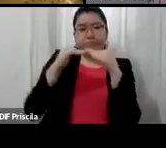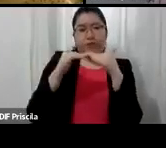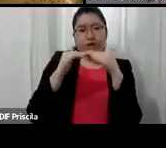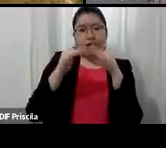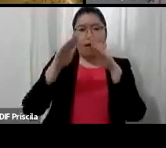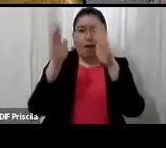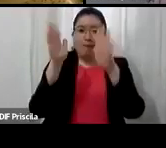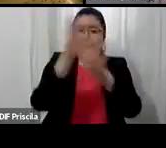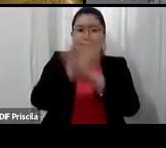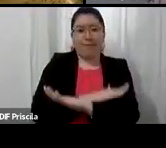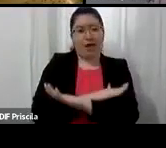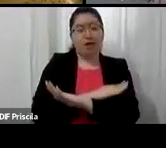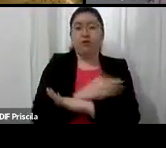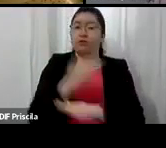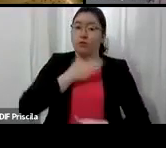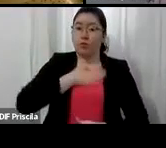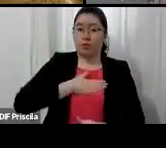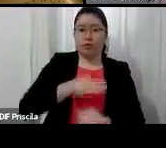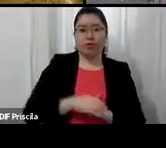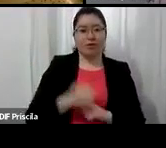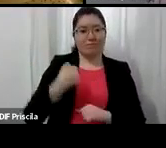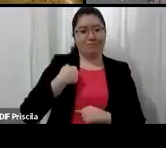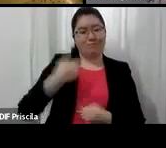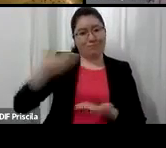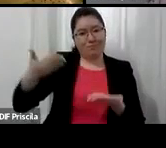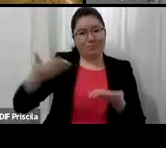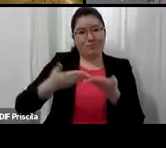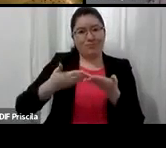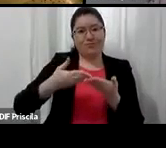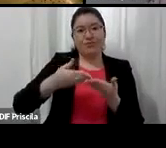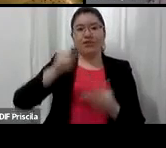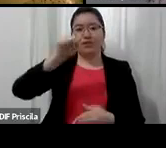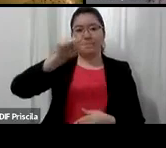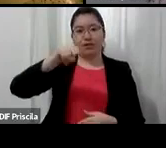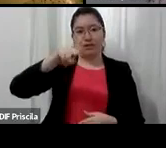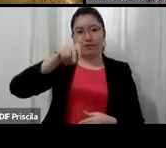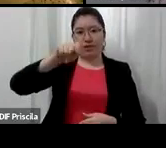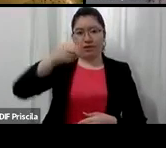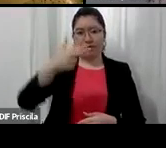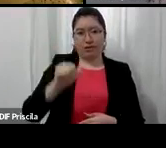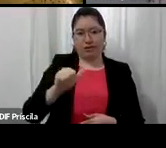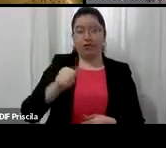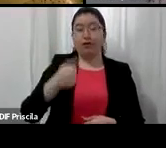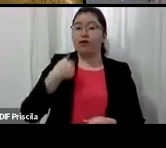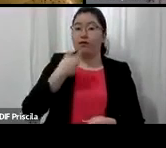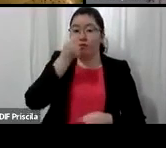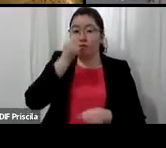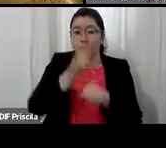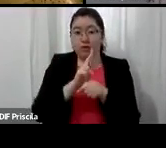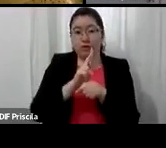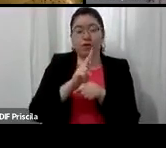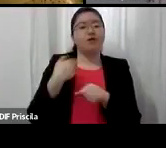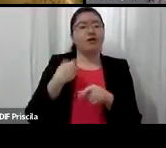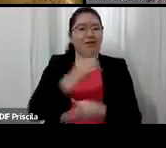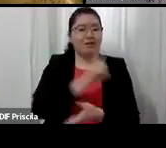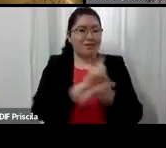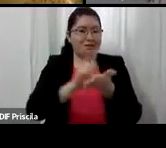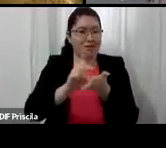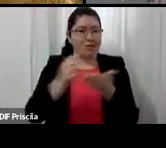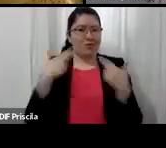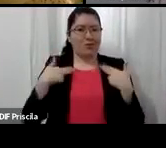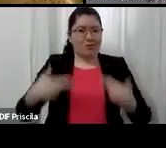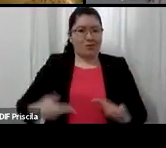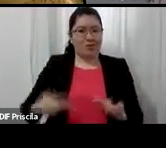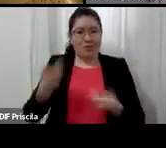presento. Soy Samantha Risenhuber, subdirectora de Formación y Capacitación de Derechos Humanos en la Dirección General de